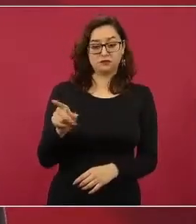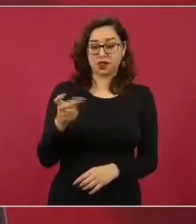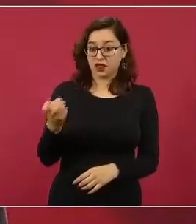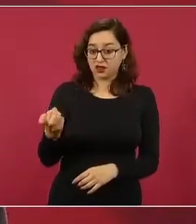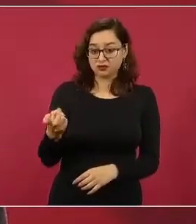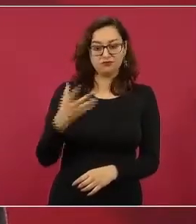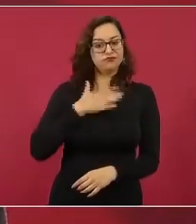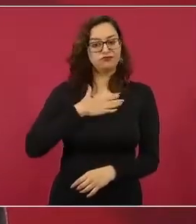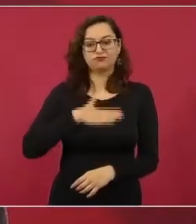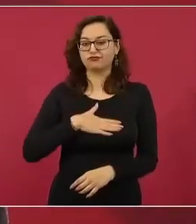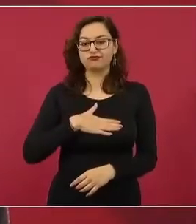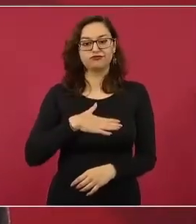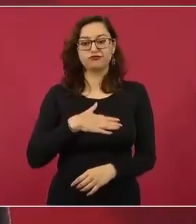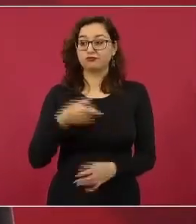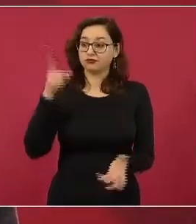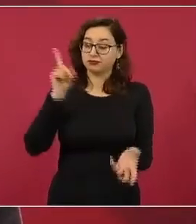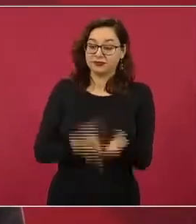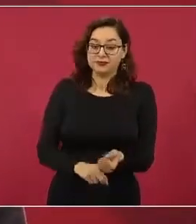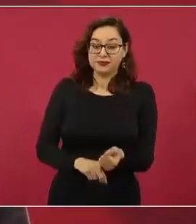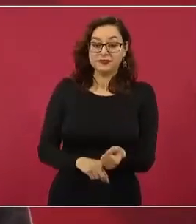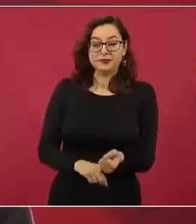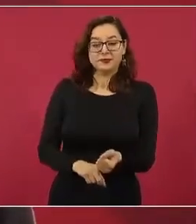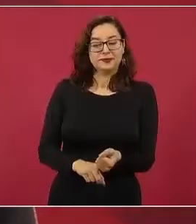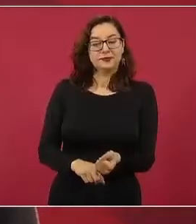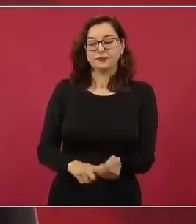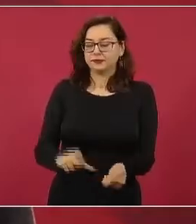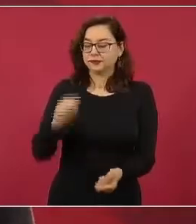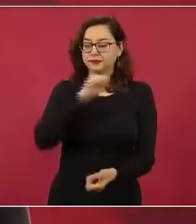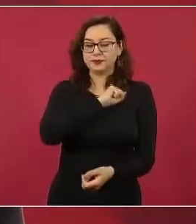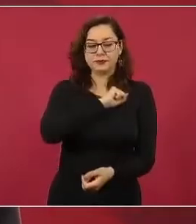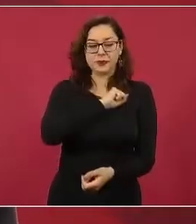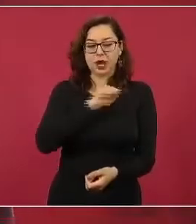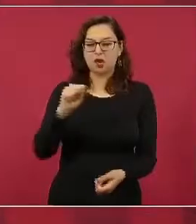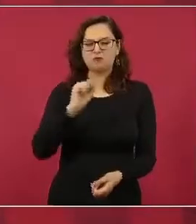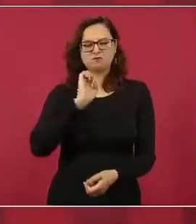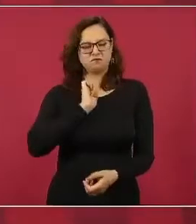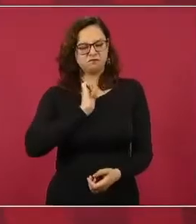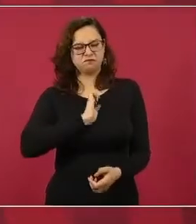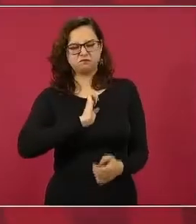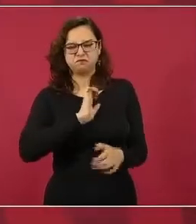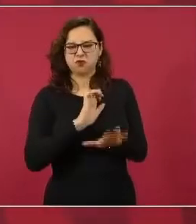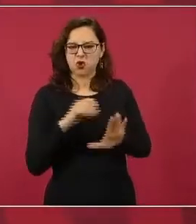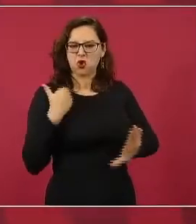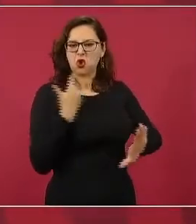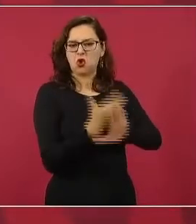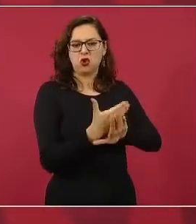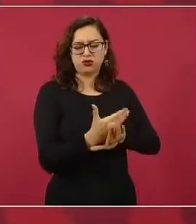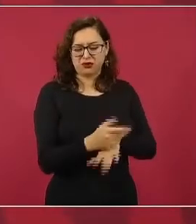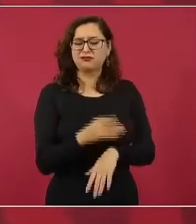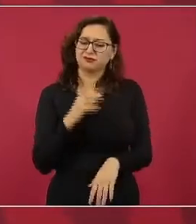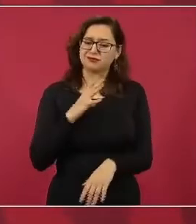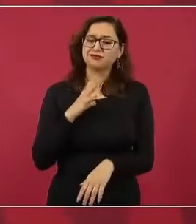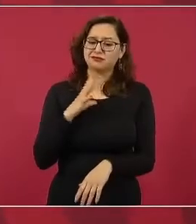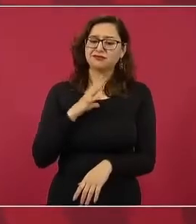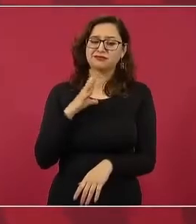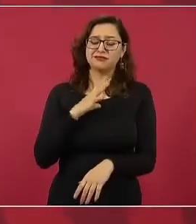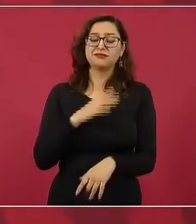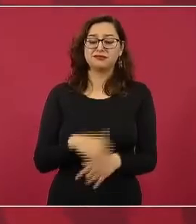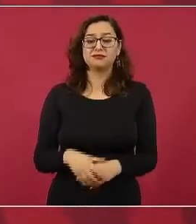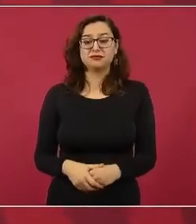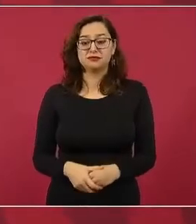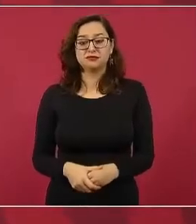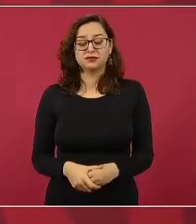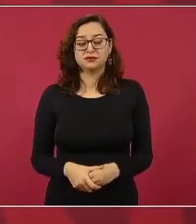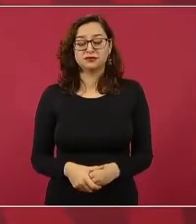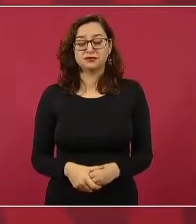la epidemia. ¿Cómo responderá el gobierno y su opinión al respecto, por favor? Pues de apoyo